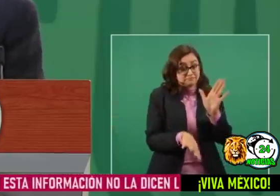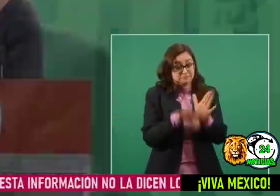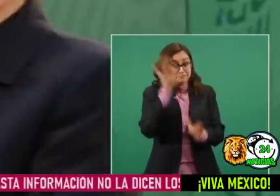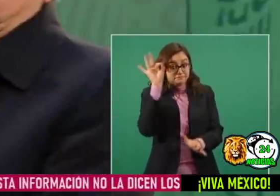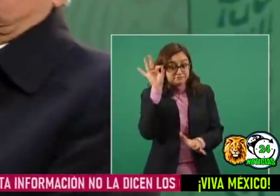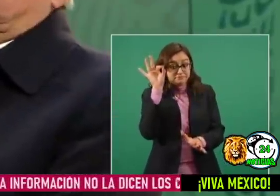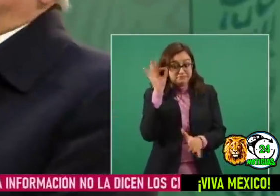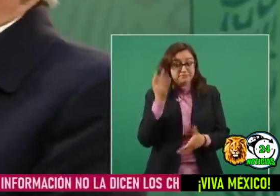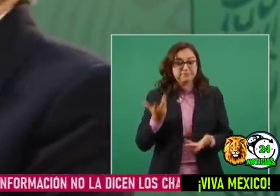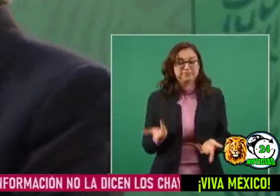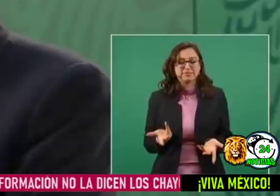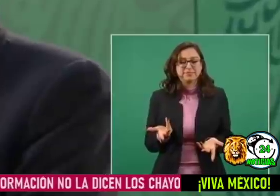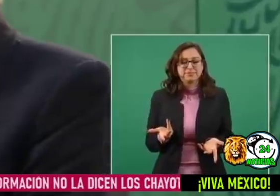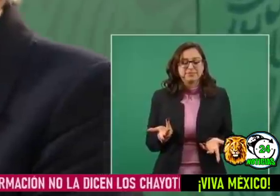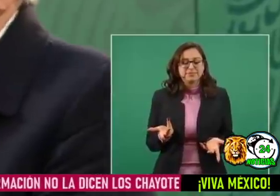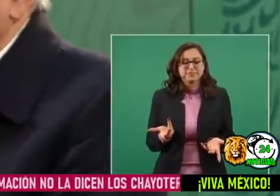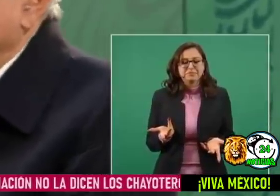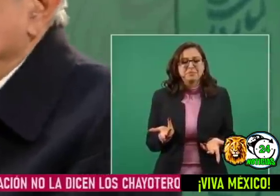porque si no,